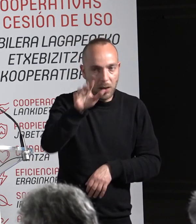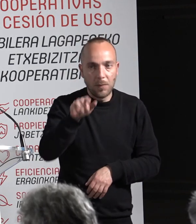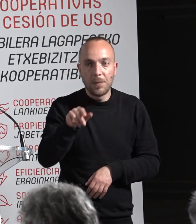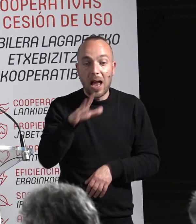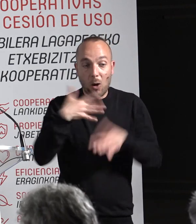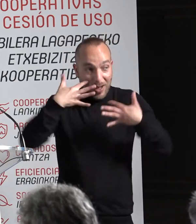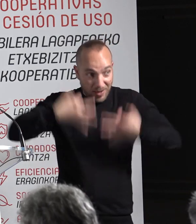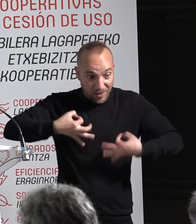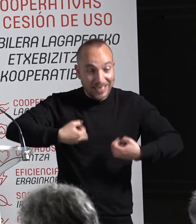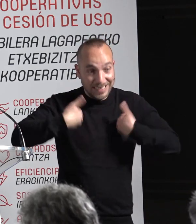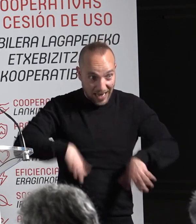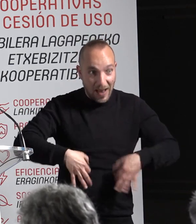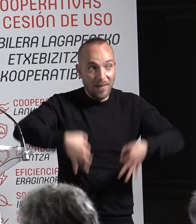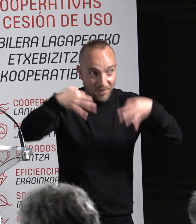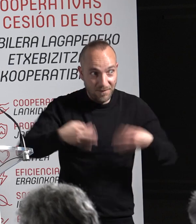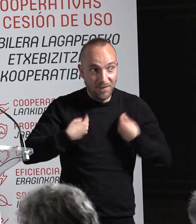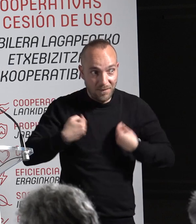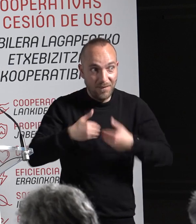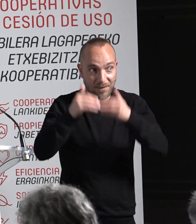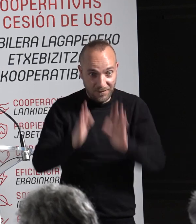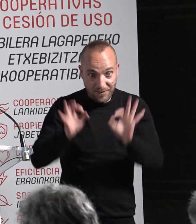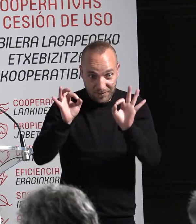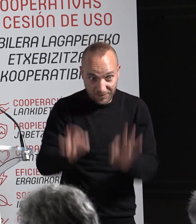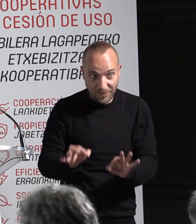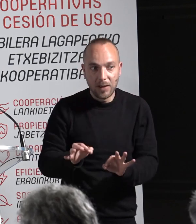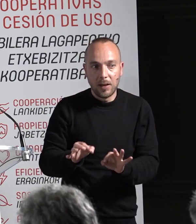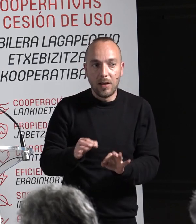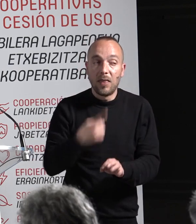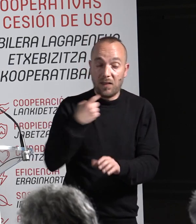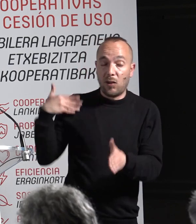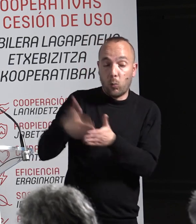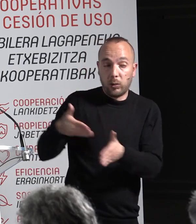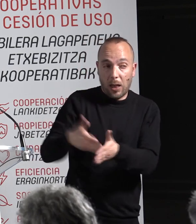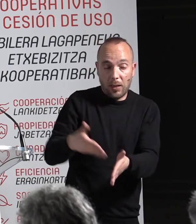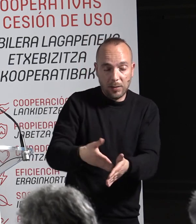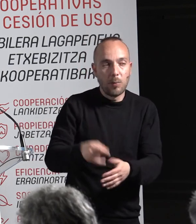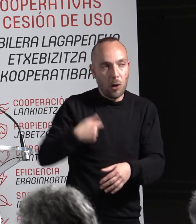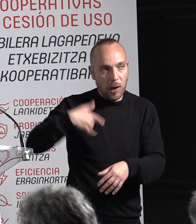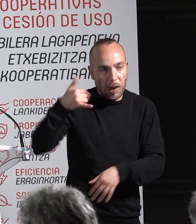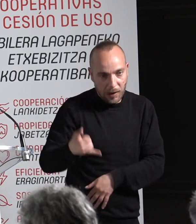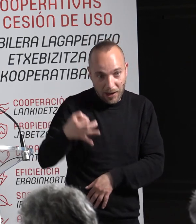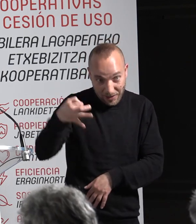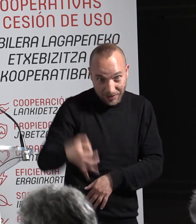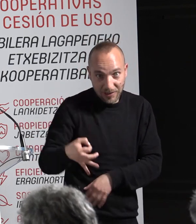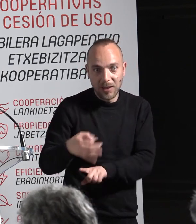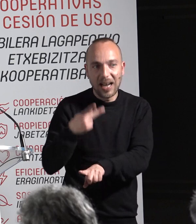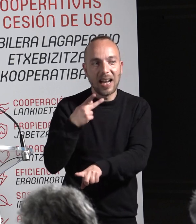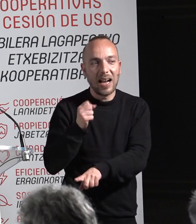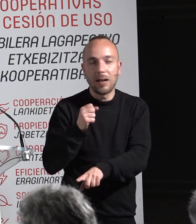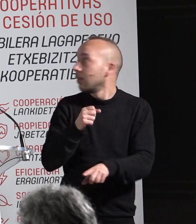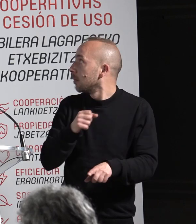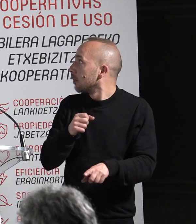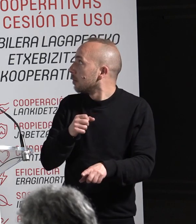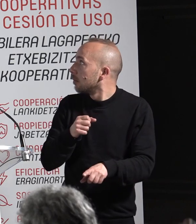son realidades con muchas dificultades, pero que están ahí. Y Carabaña, como comentan, que comentarán después, la situación que están empezando,